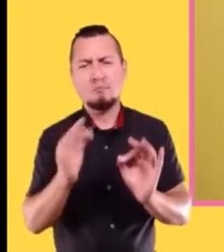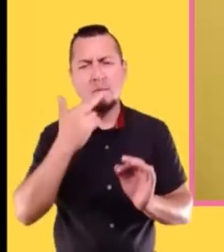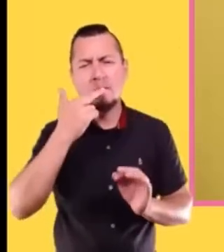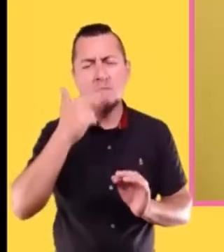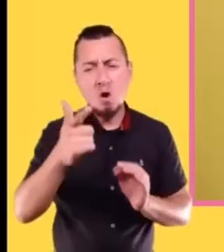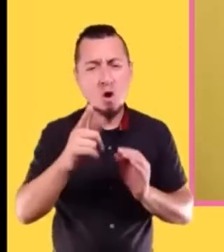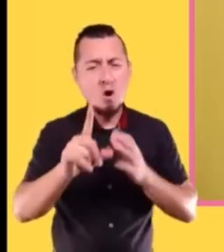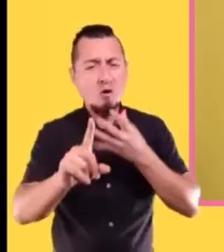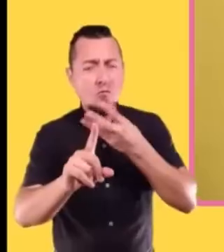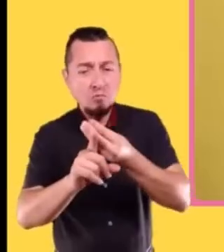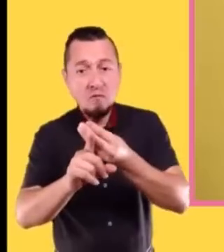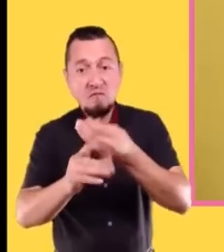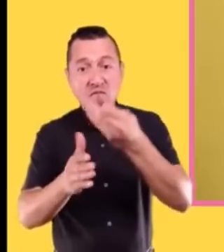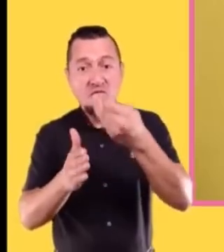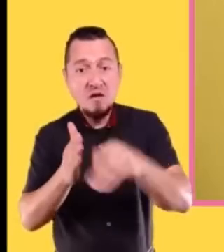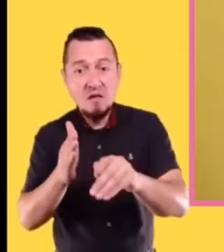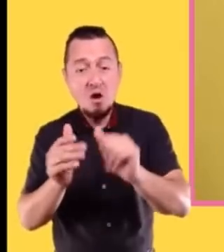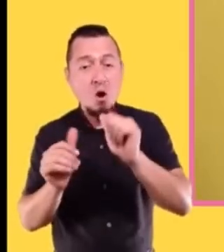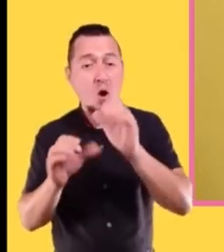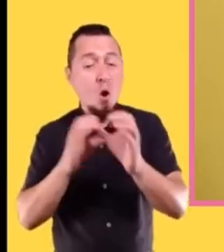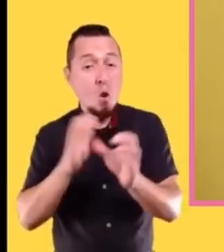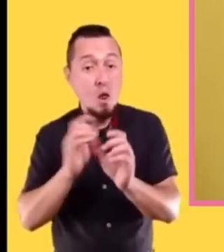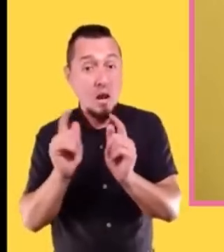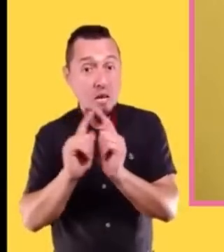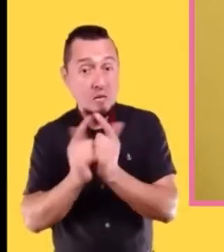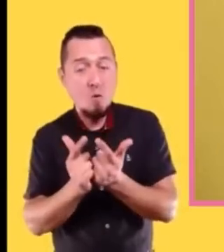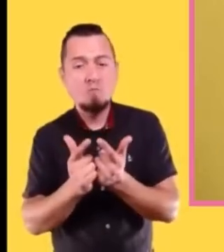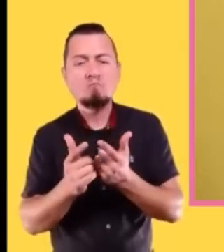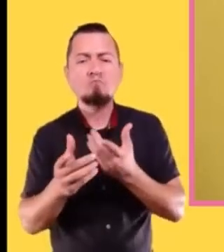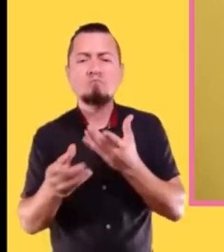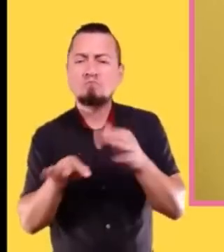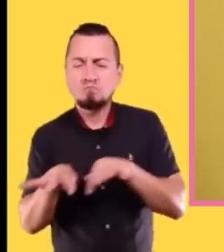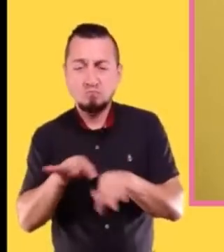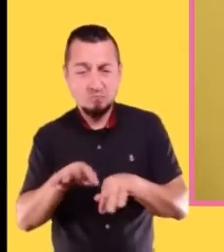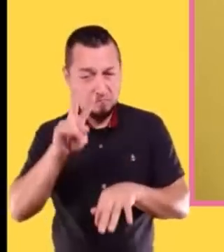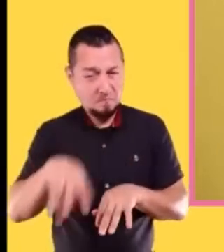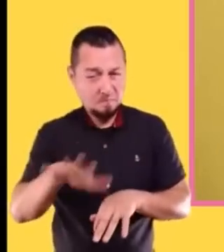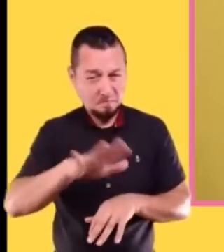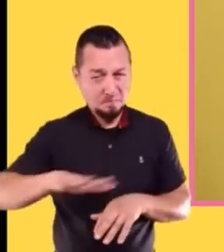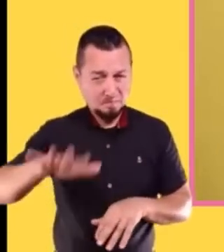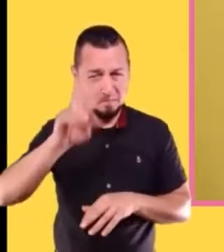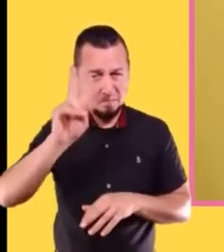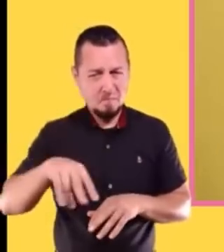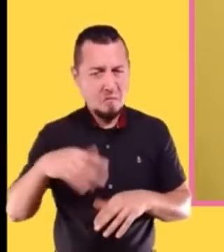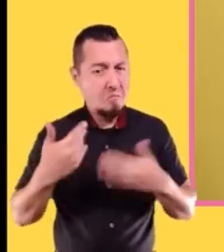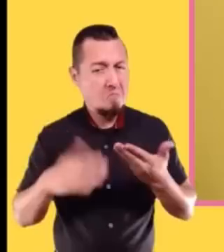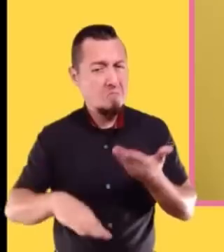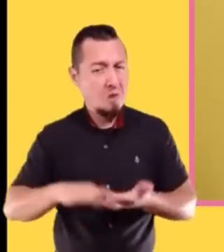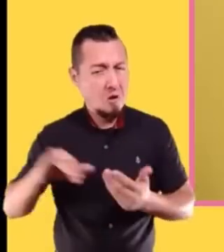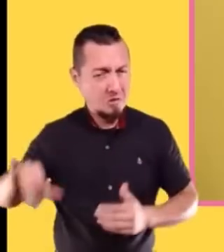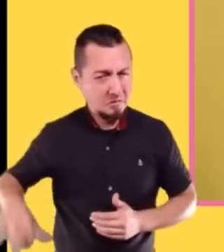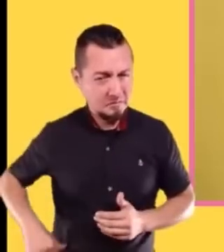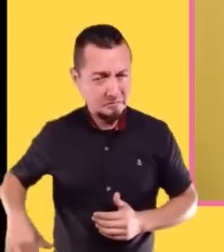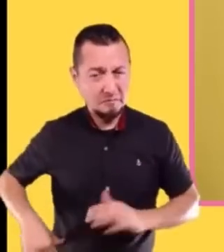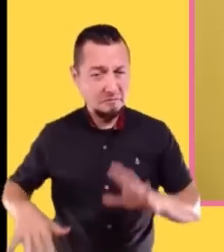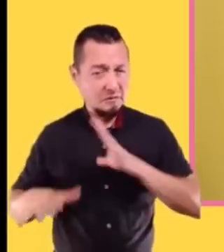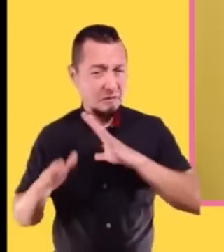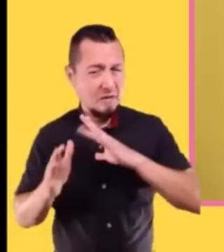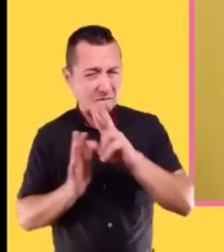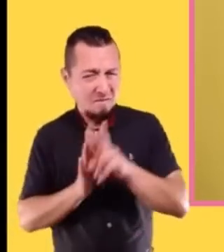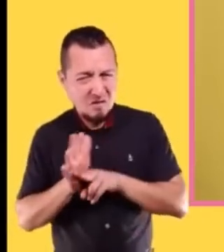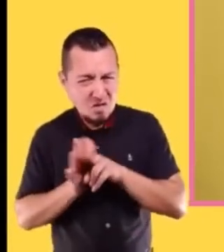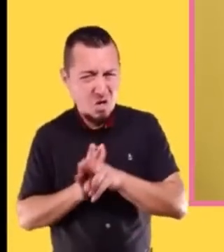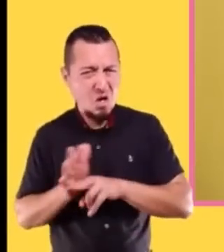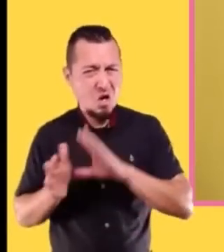es que se van a tener que usar estos libros de texto. De veras los invitamos a que los vean, son muy interesantes, tienen videos, tienen versión para